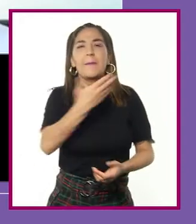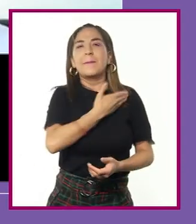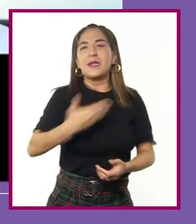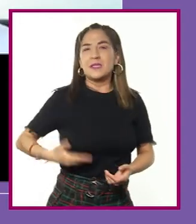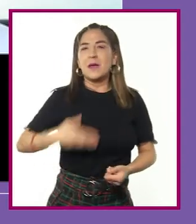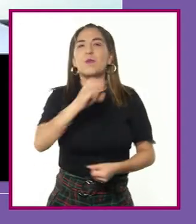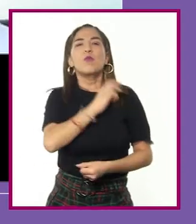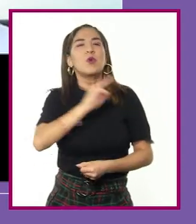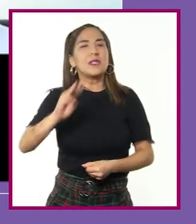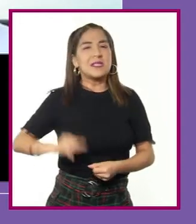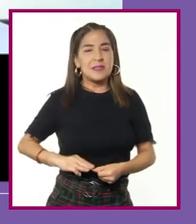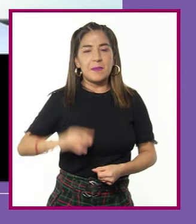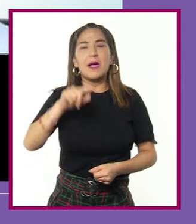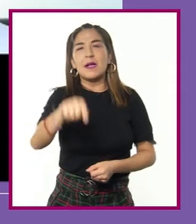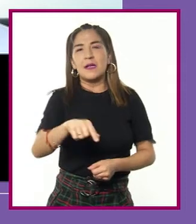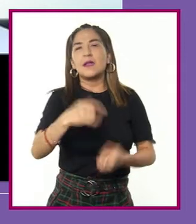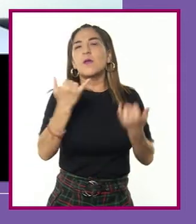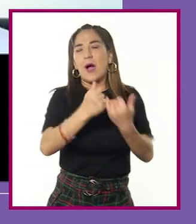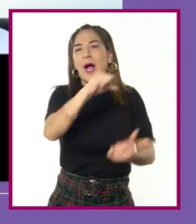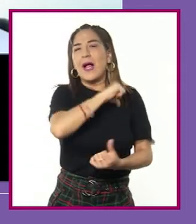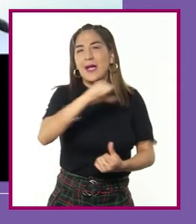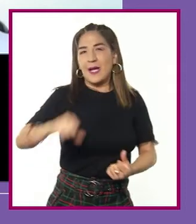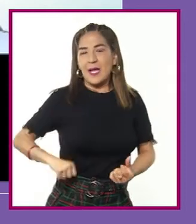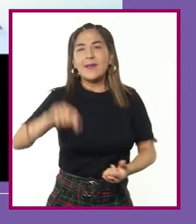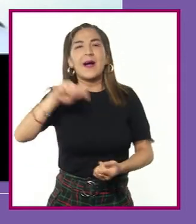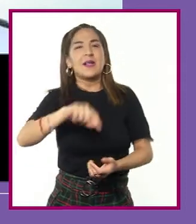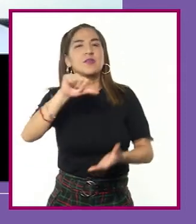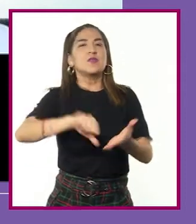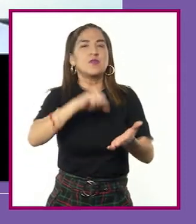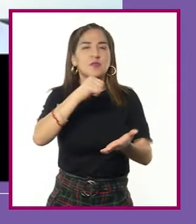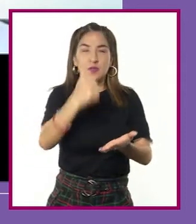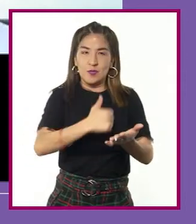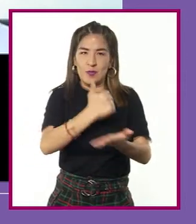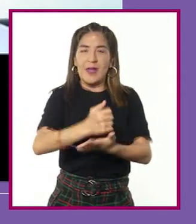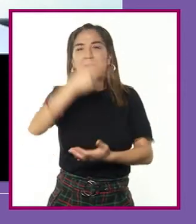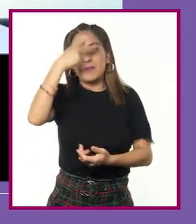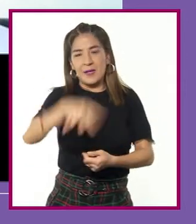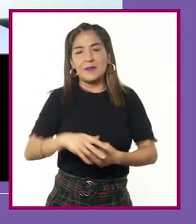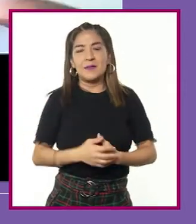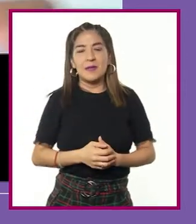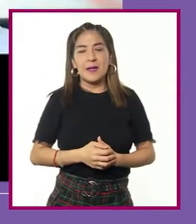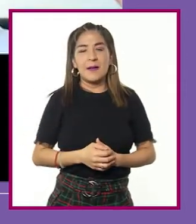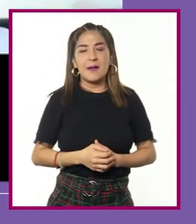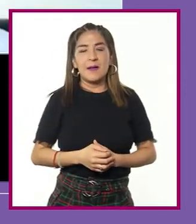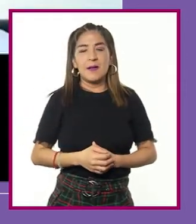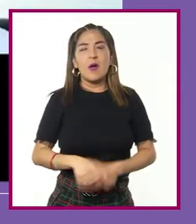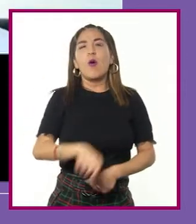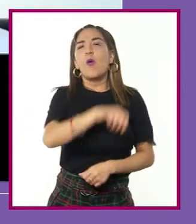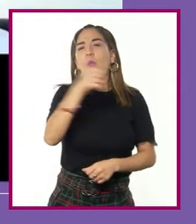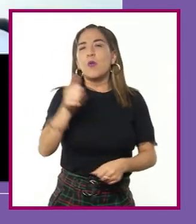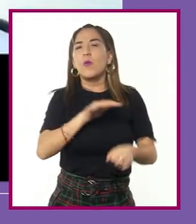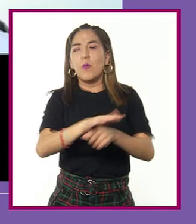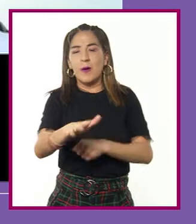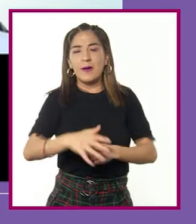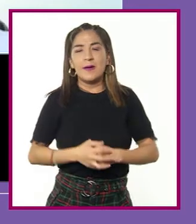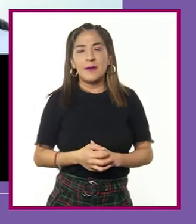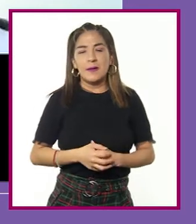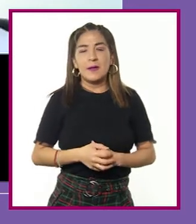caso, o por el alcalde en el caso de Ciudad de México. Y en el caso, por ejemplo, del otro poder, que es el